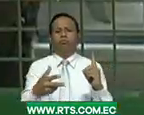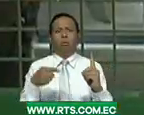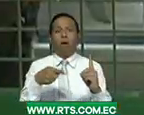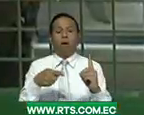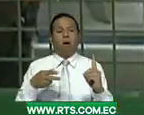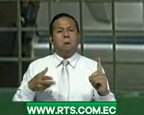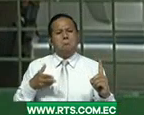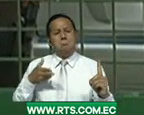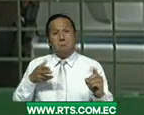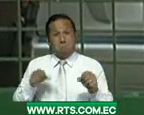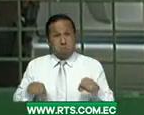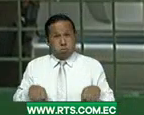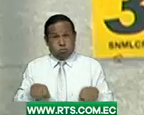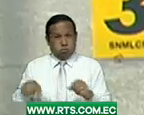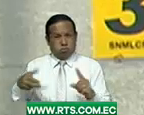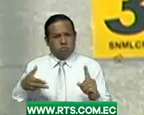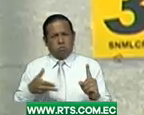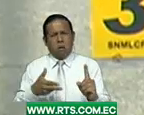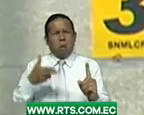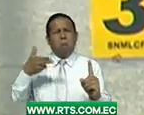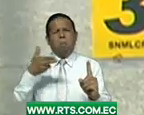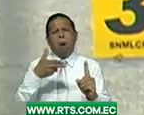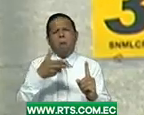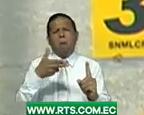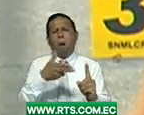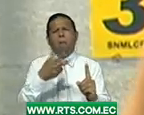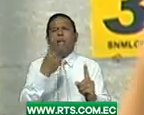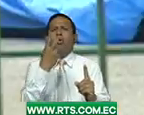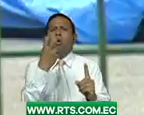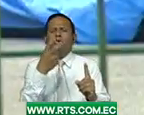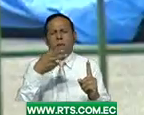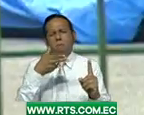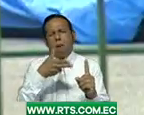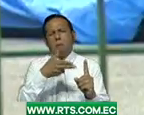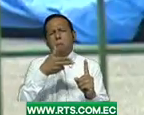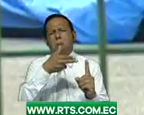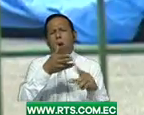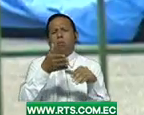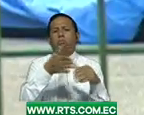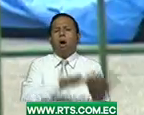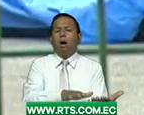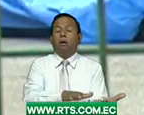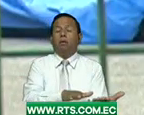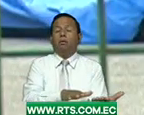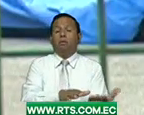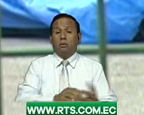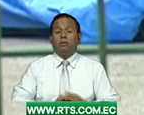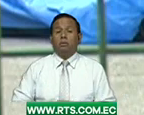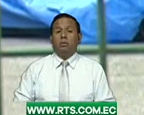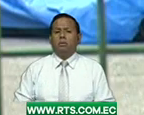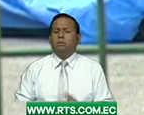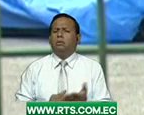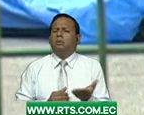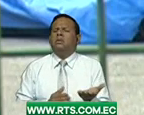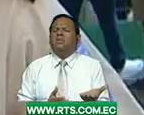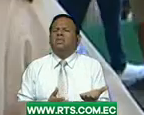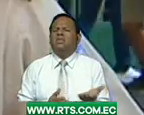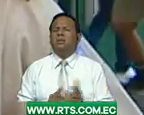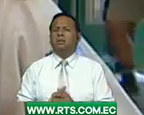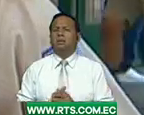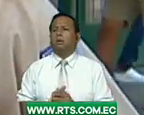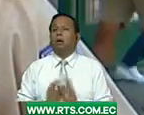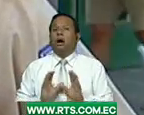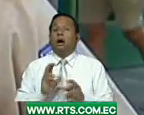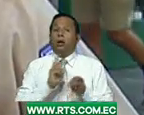al tenerlo cerca, le dispararon por 12 ocasiones, dejándolo aquí en la calzada, sin vida. Por versiones de